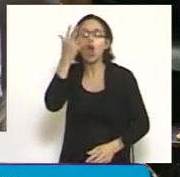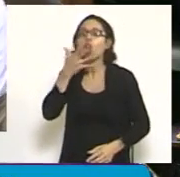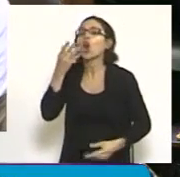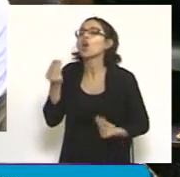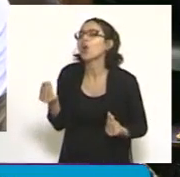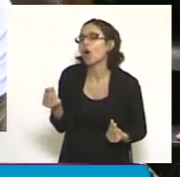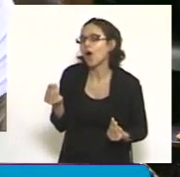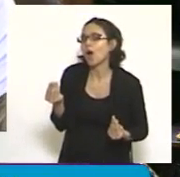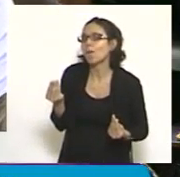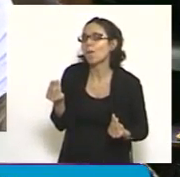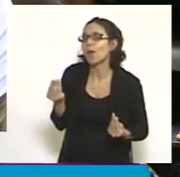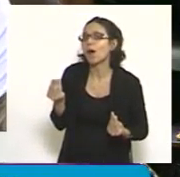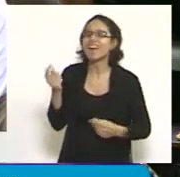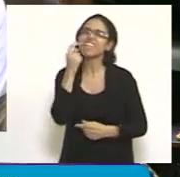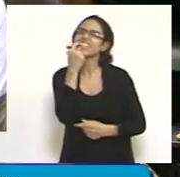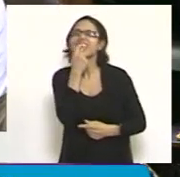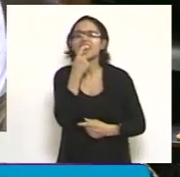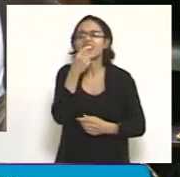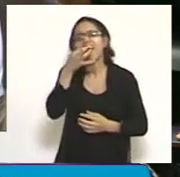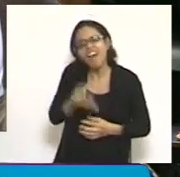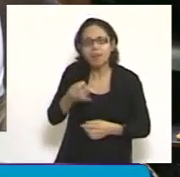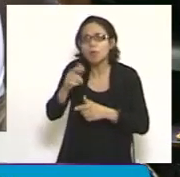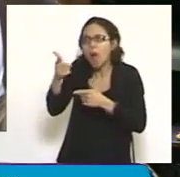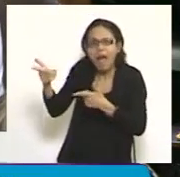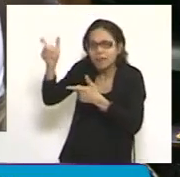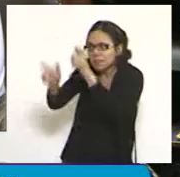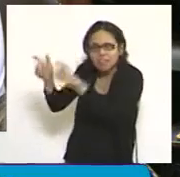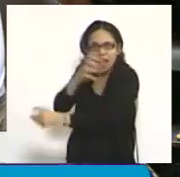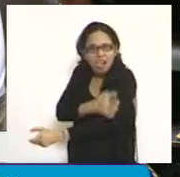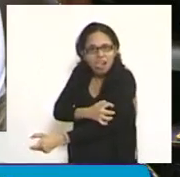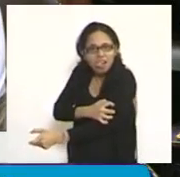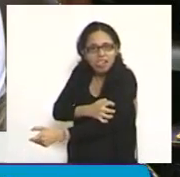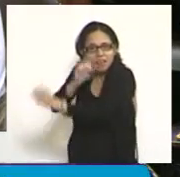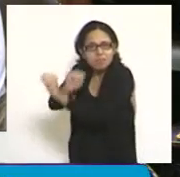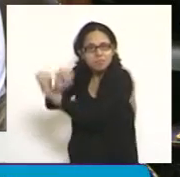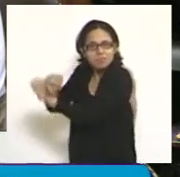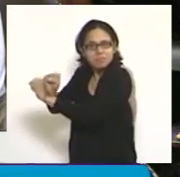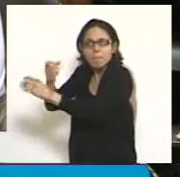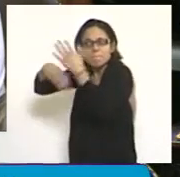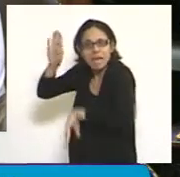piel, la cantidad de dientes que tienen, quiénes integran